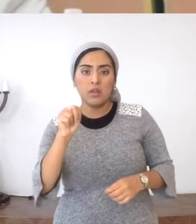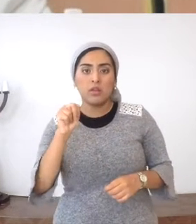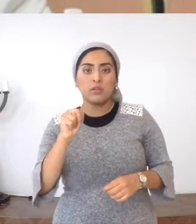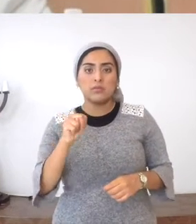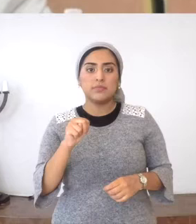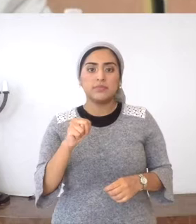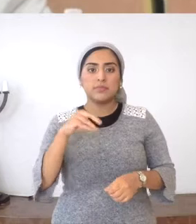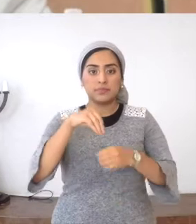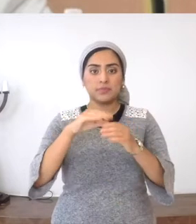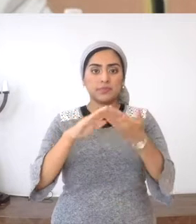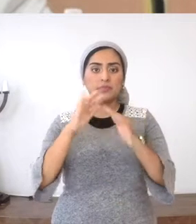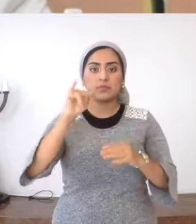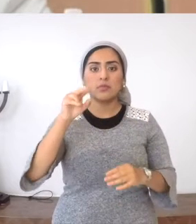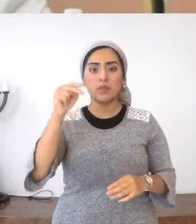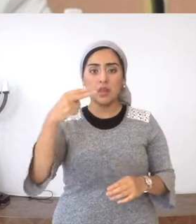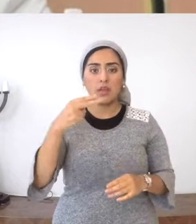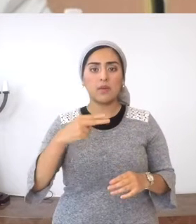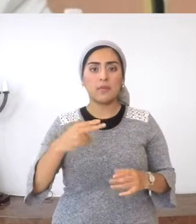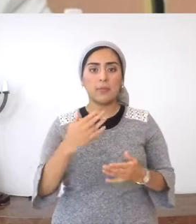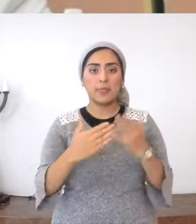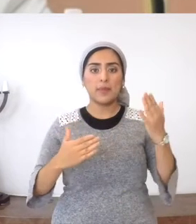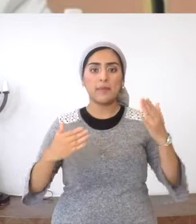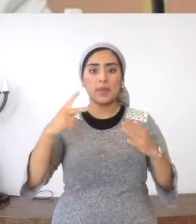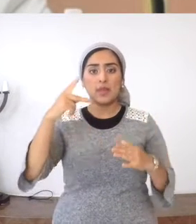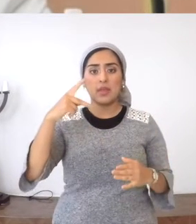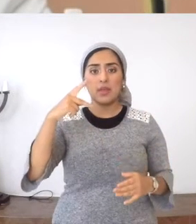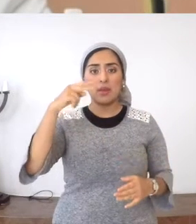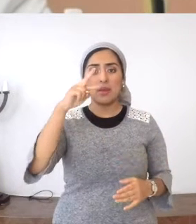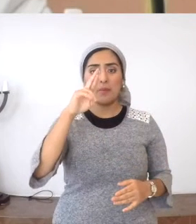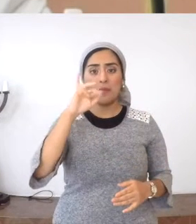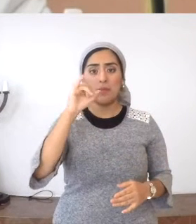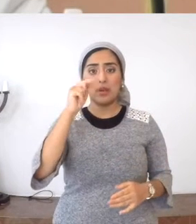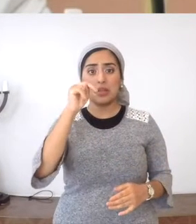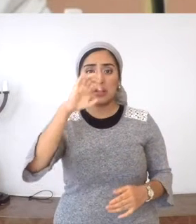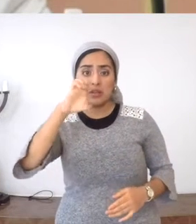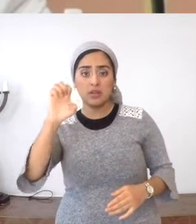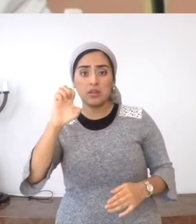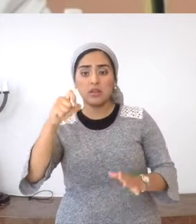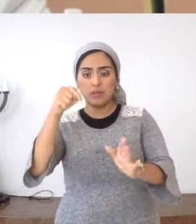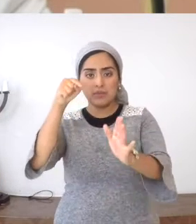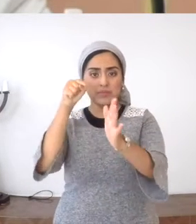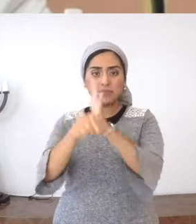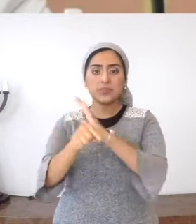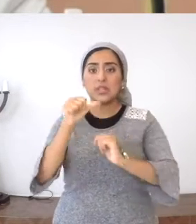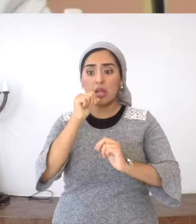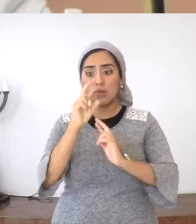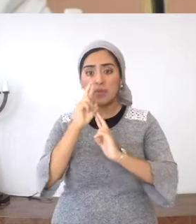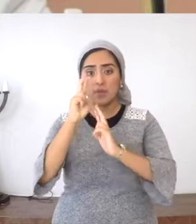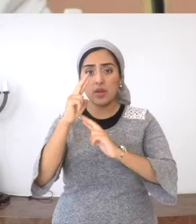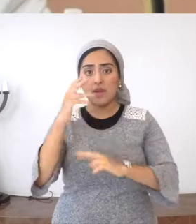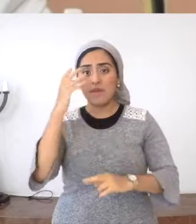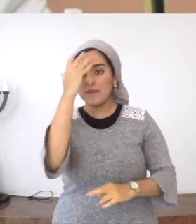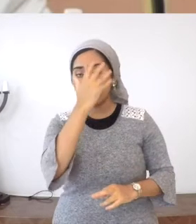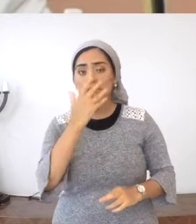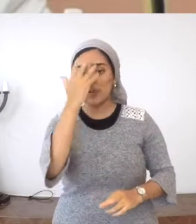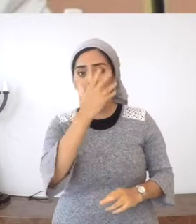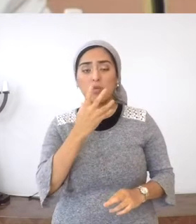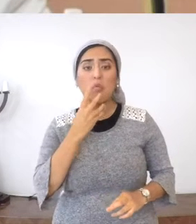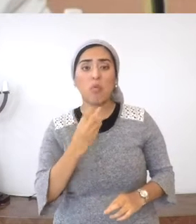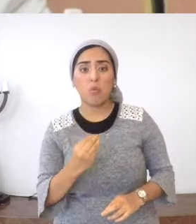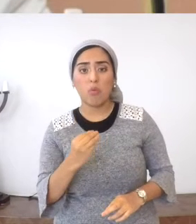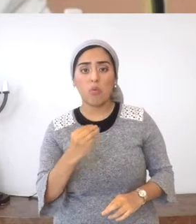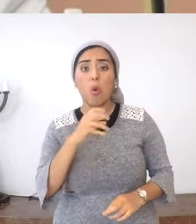A las vírgenes En las ciudades De Judá A los príncipes Descolgaron De las manos No respetaron El rostro De los viejos